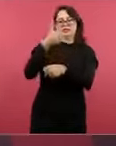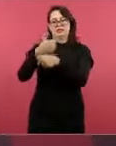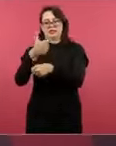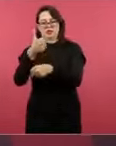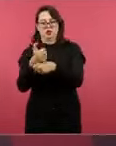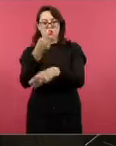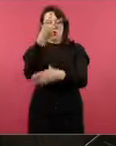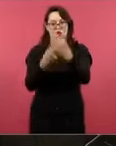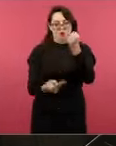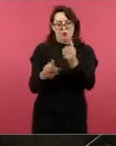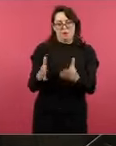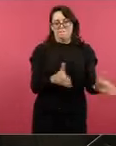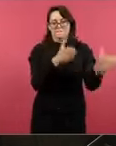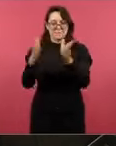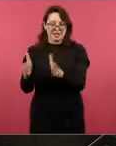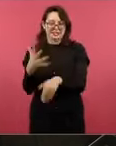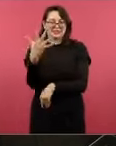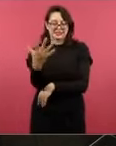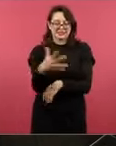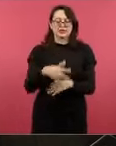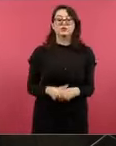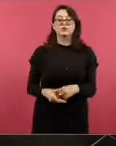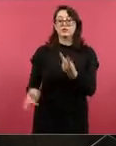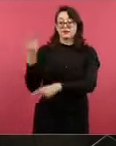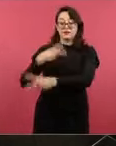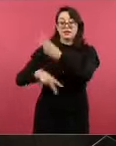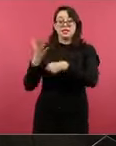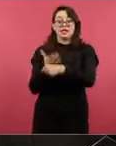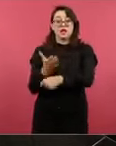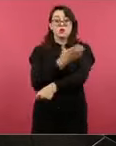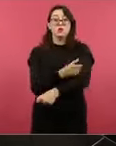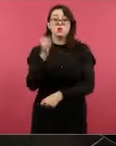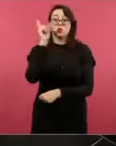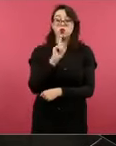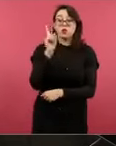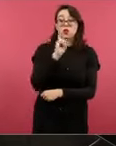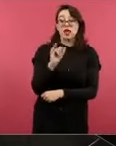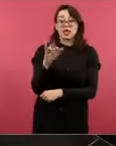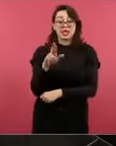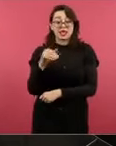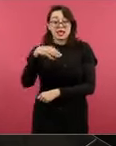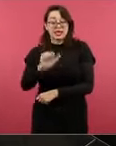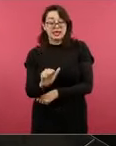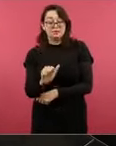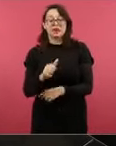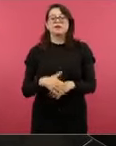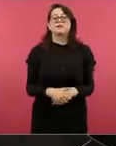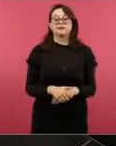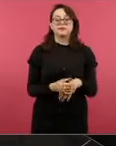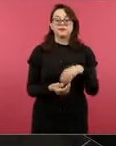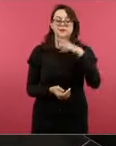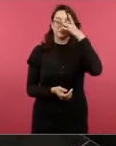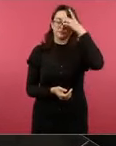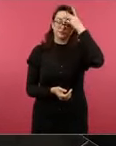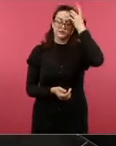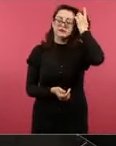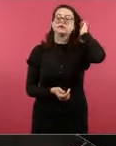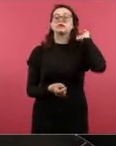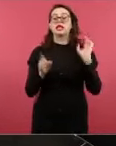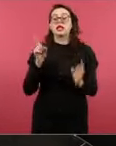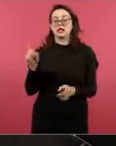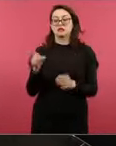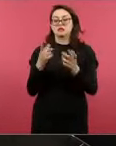Nos acompañan la maestra Irma Vázquez Guerrero. Ella es maestra frente